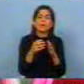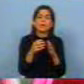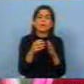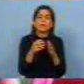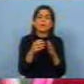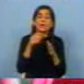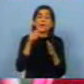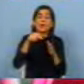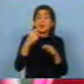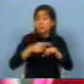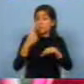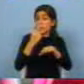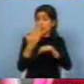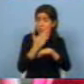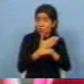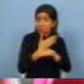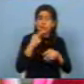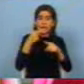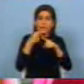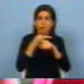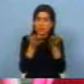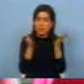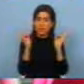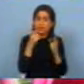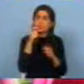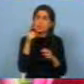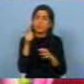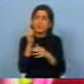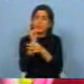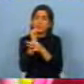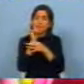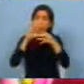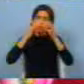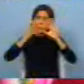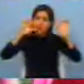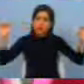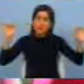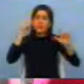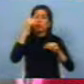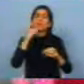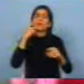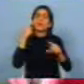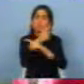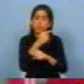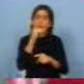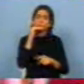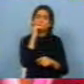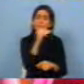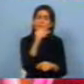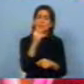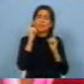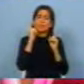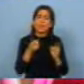una cosa de un momento anterior en el cual debatíamos si esa famosa frase o ese insulto que ella dice que le dijeron, como alguna vez